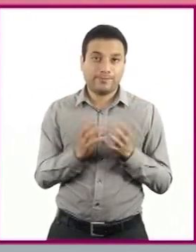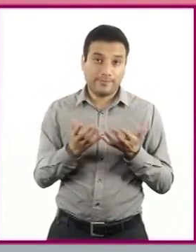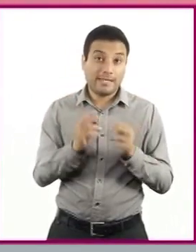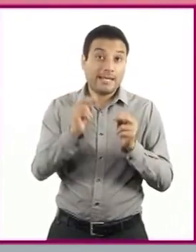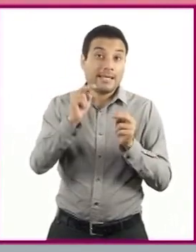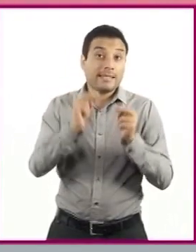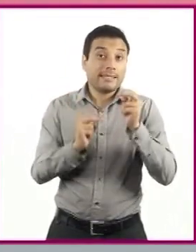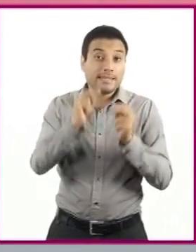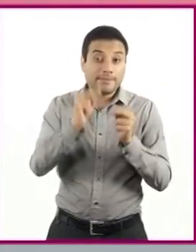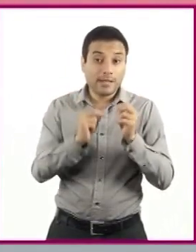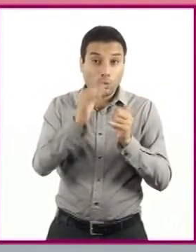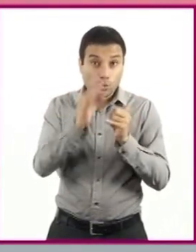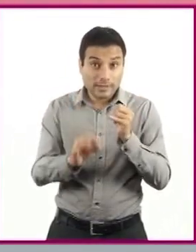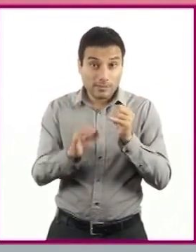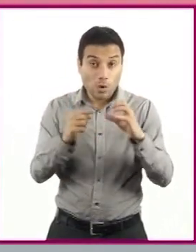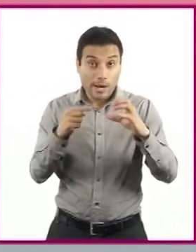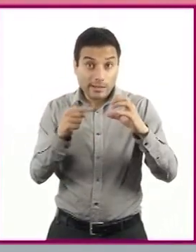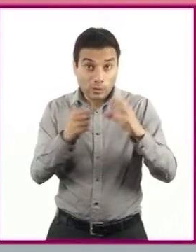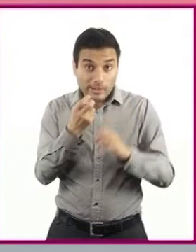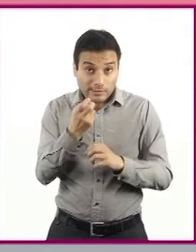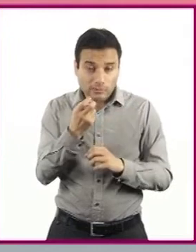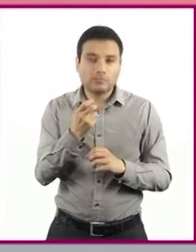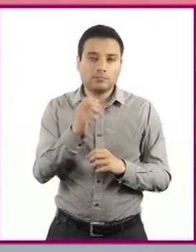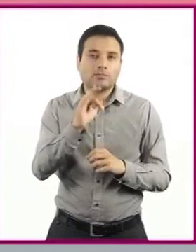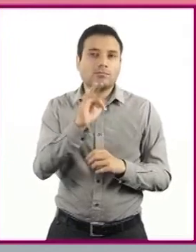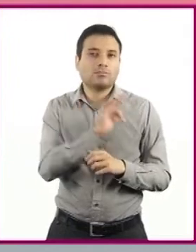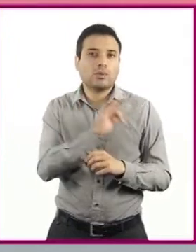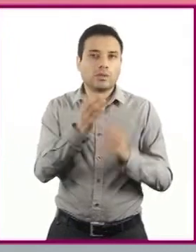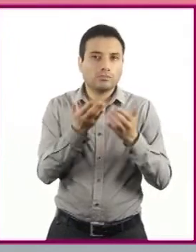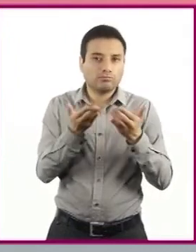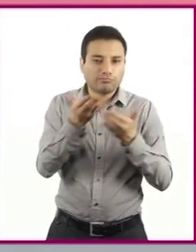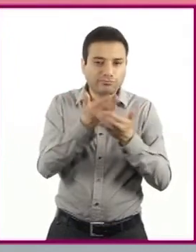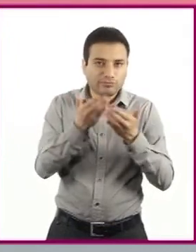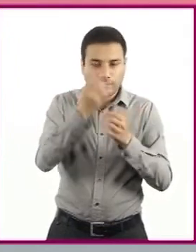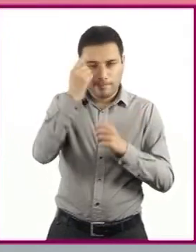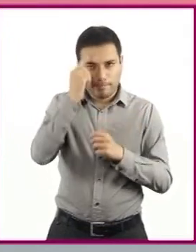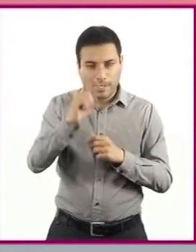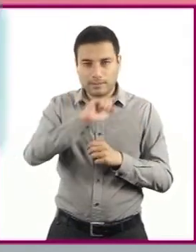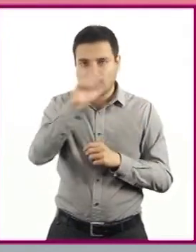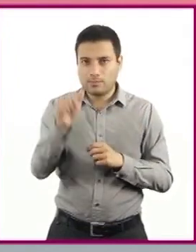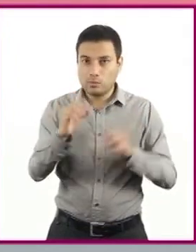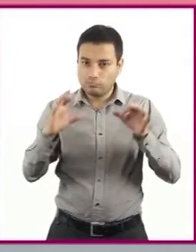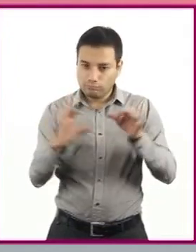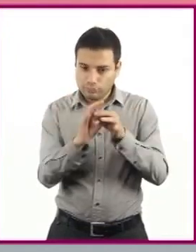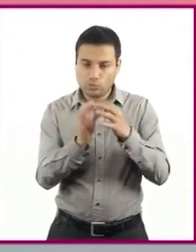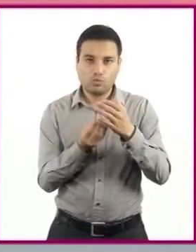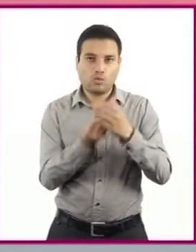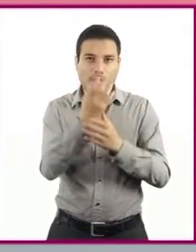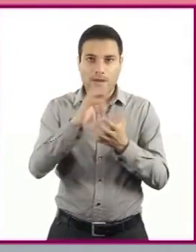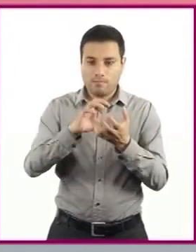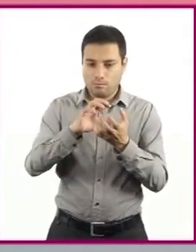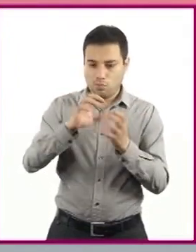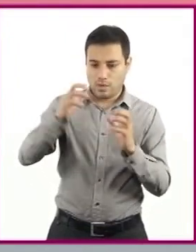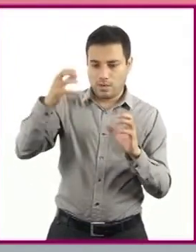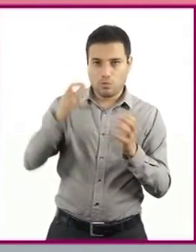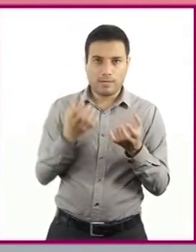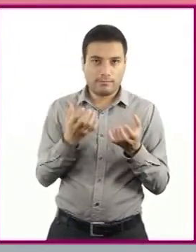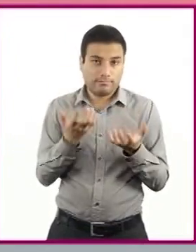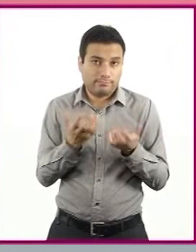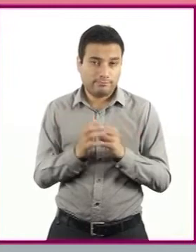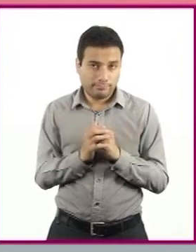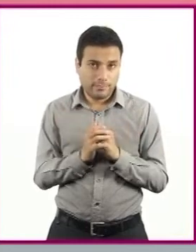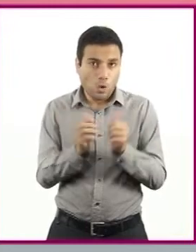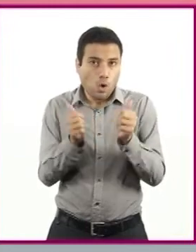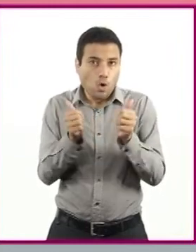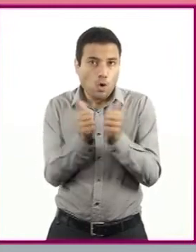niveles externos son aquellos que participan en el enlace químico para la formación de moléculas de elementos o compuestos,